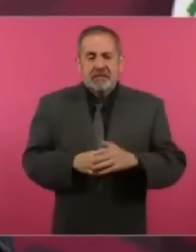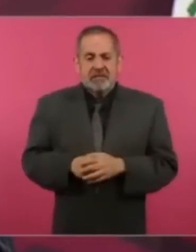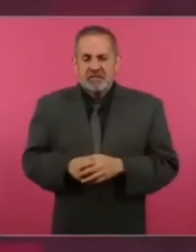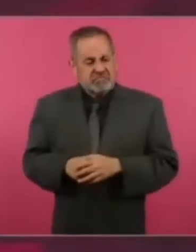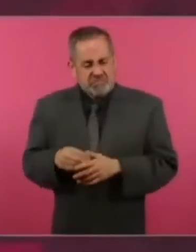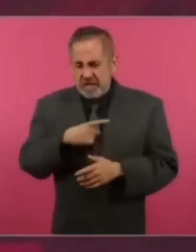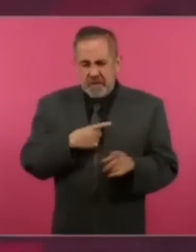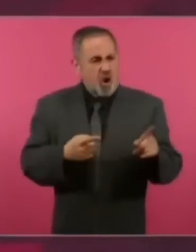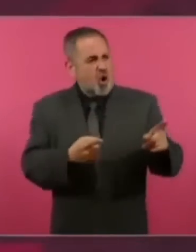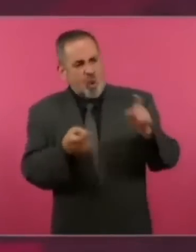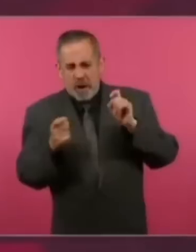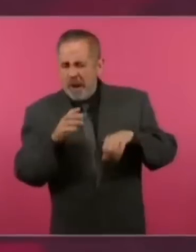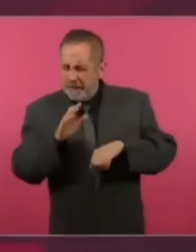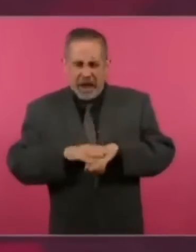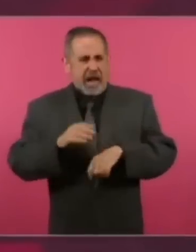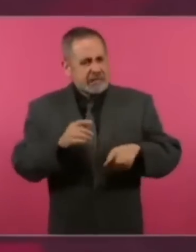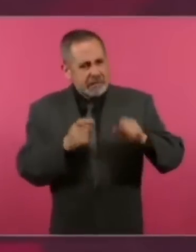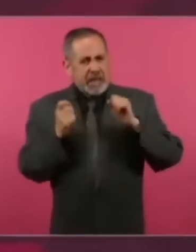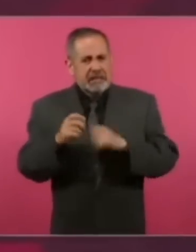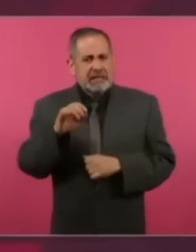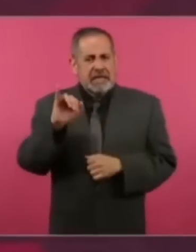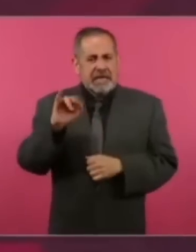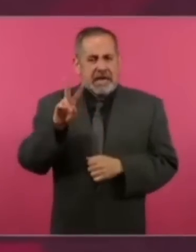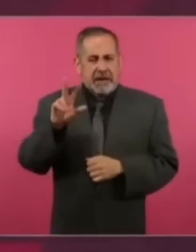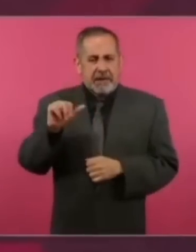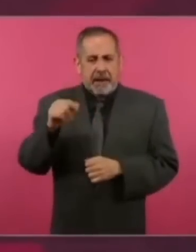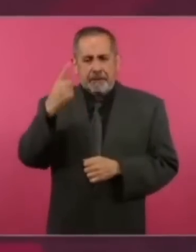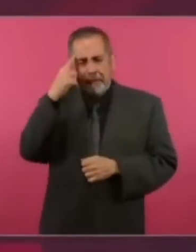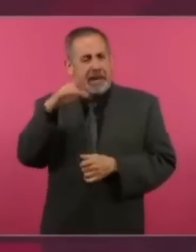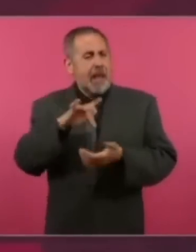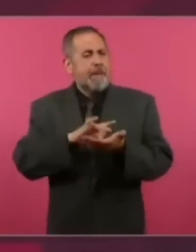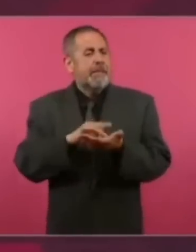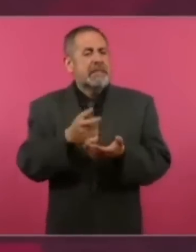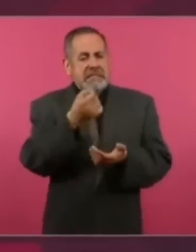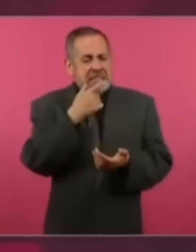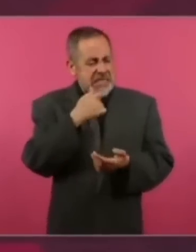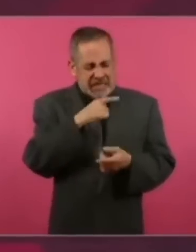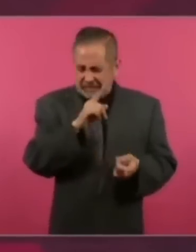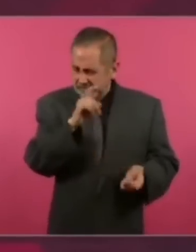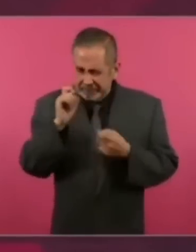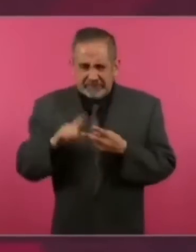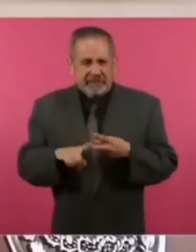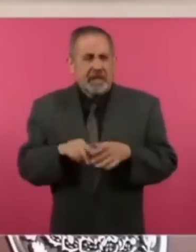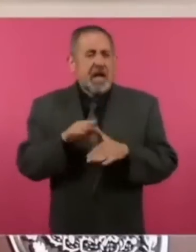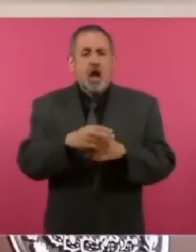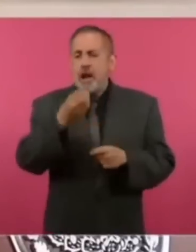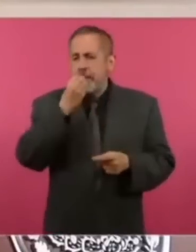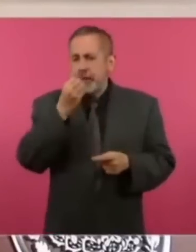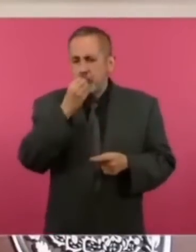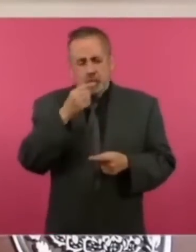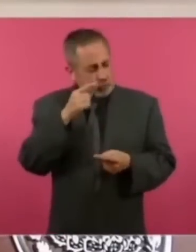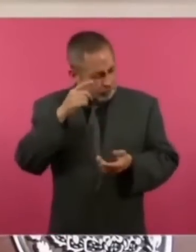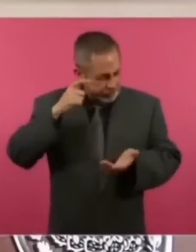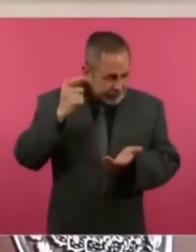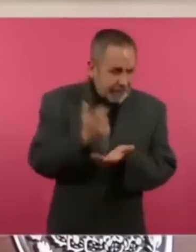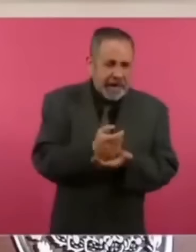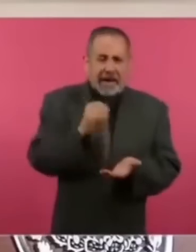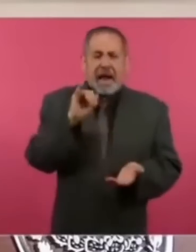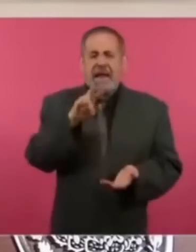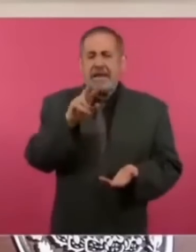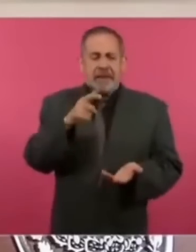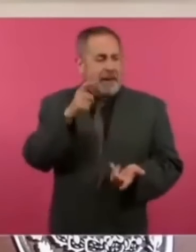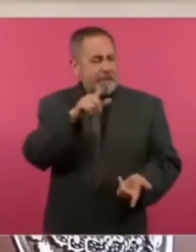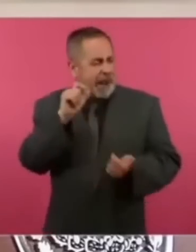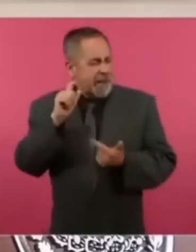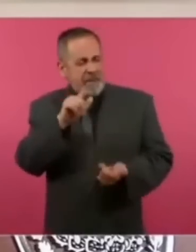cobrar IVA en medicamentos, en alimentos. Bueno,